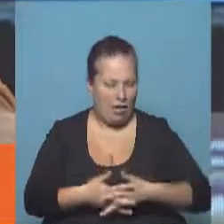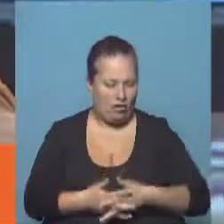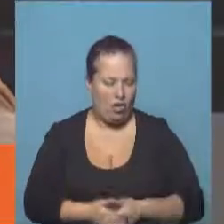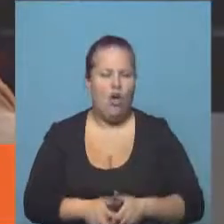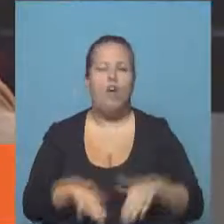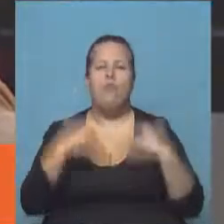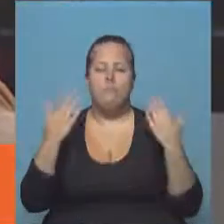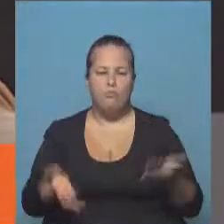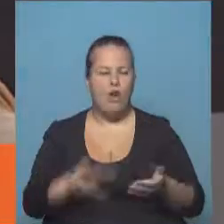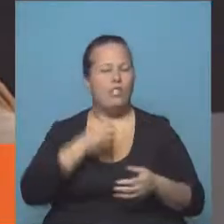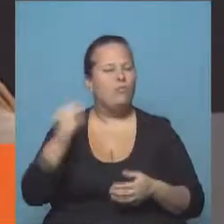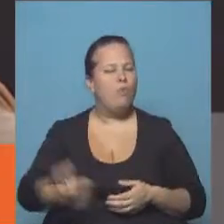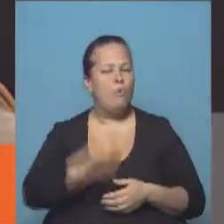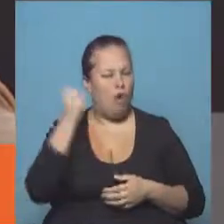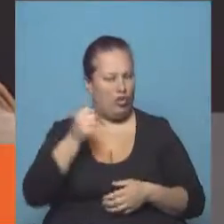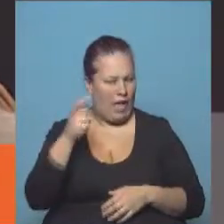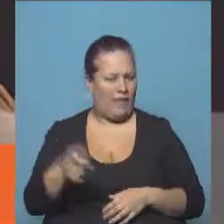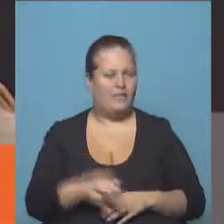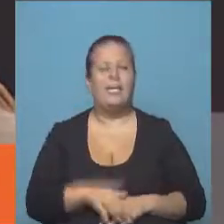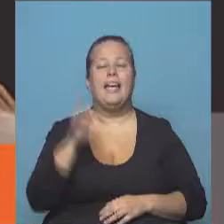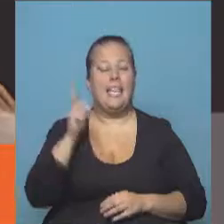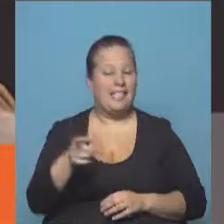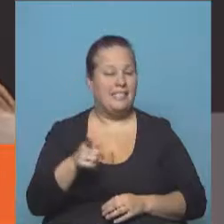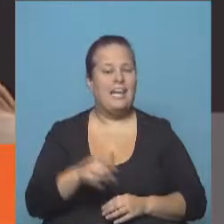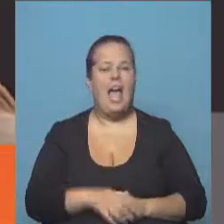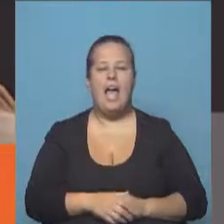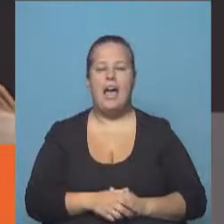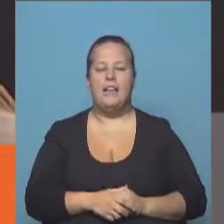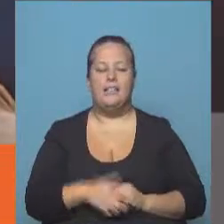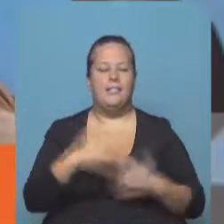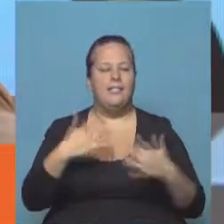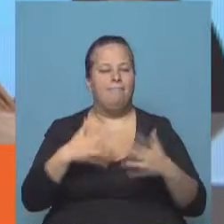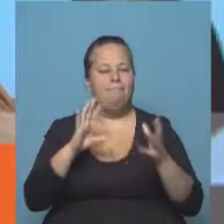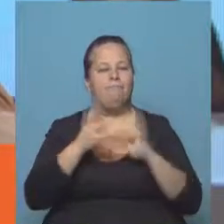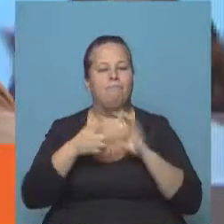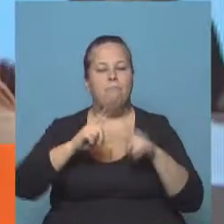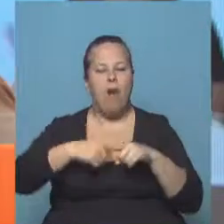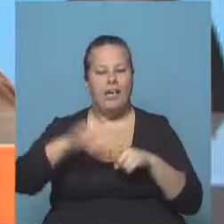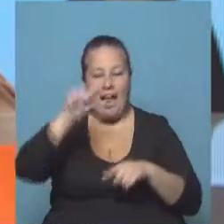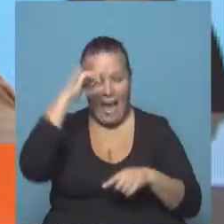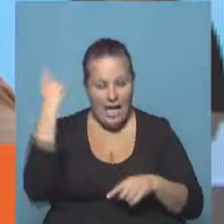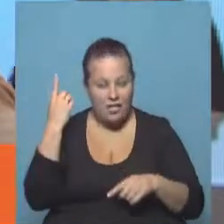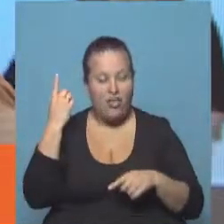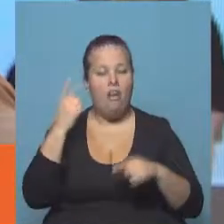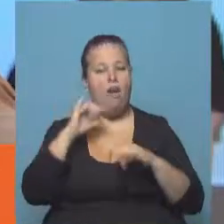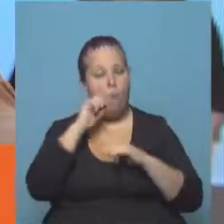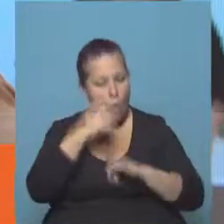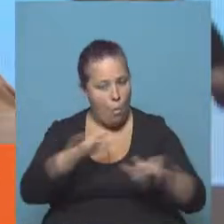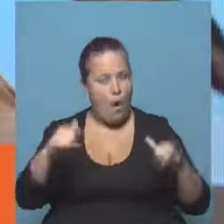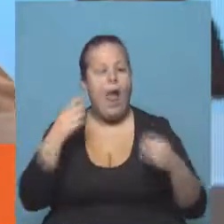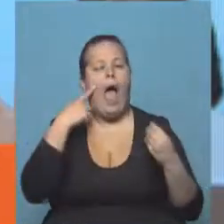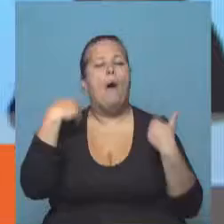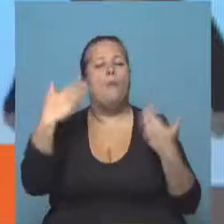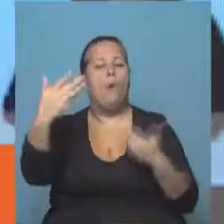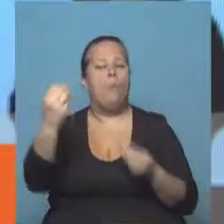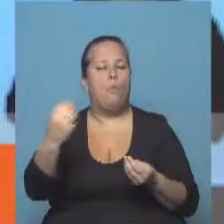Por eso es tan importante ella. Ella es una dimensión de la política nacional auspiciosa para ver hasta dónde